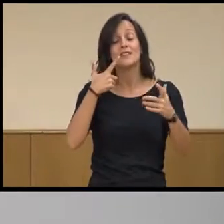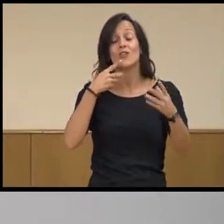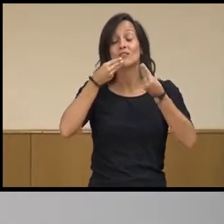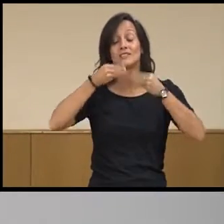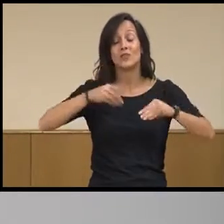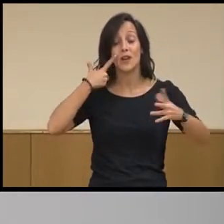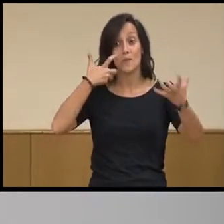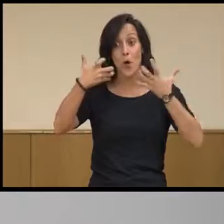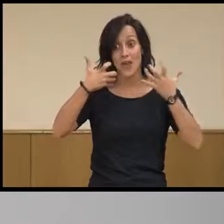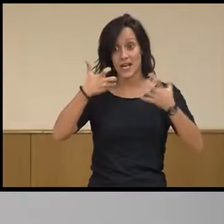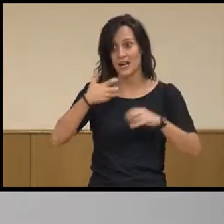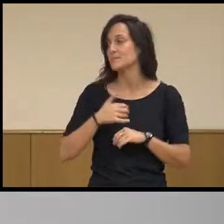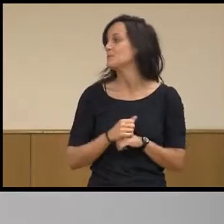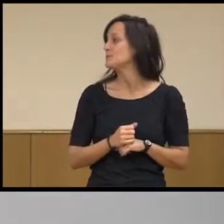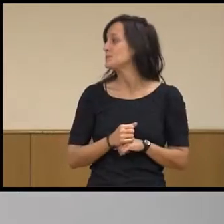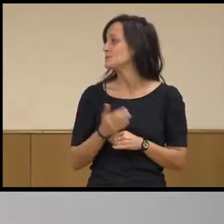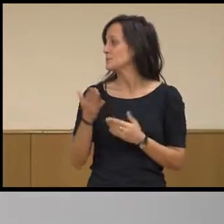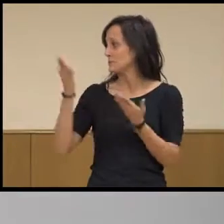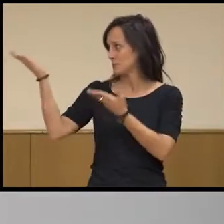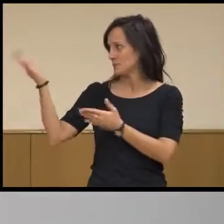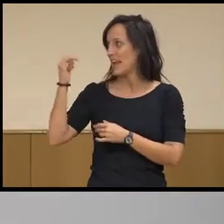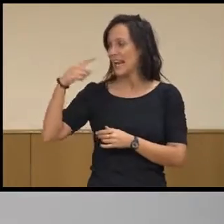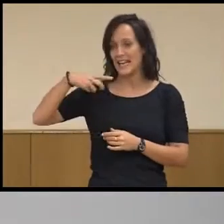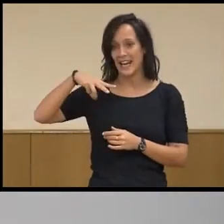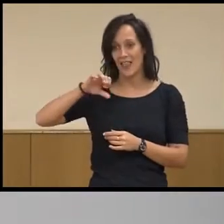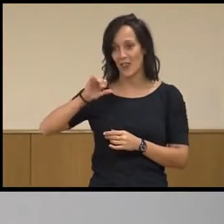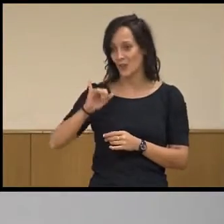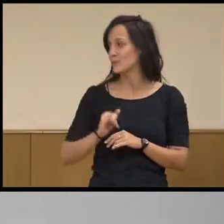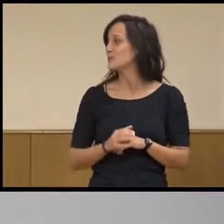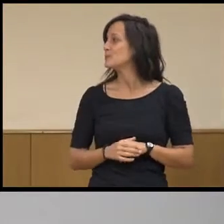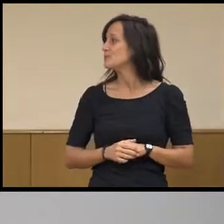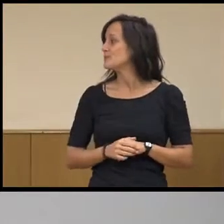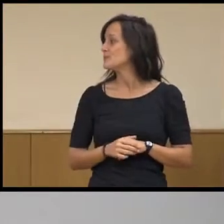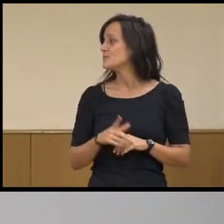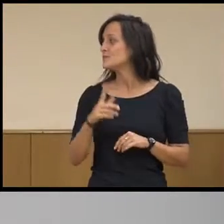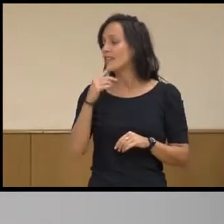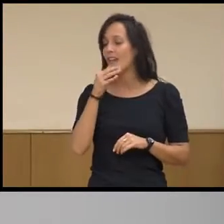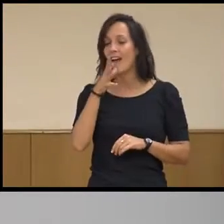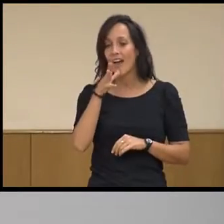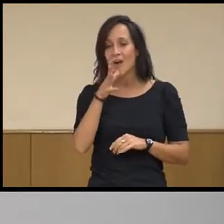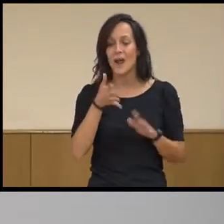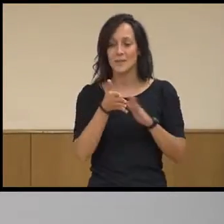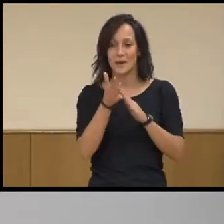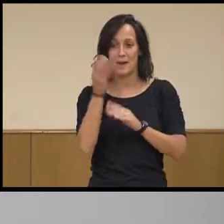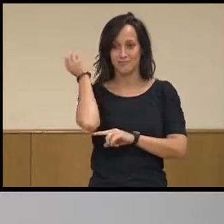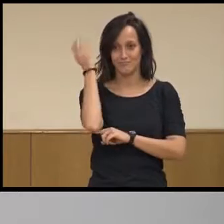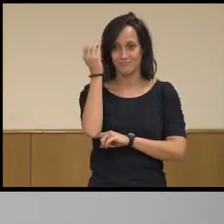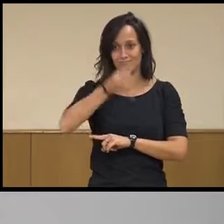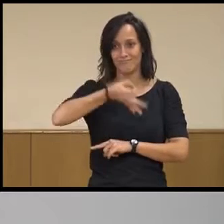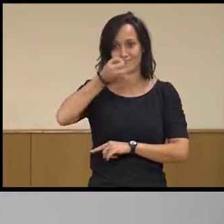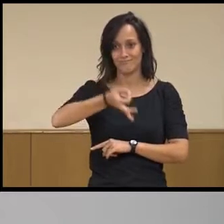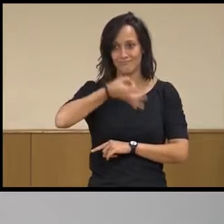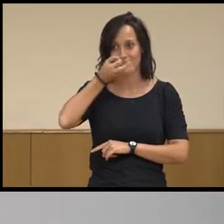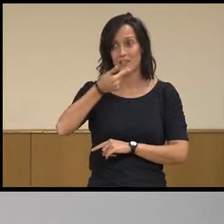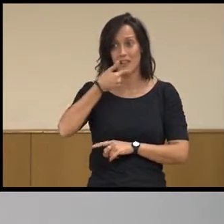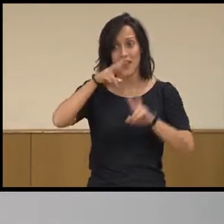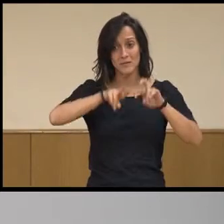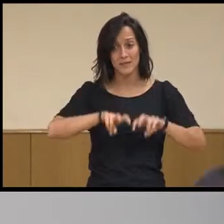Rodulfo Hazen, que va a ser el que nos deleitará con la próxima ponencia. Este